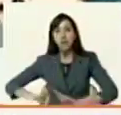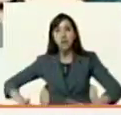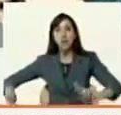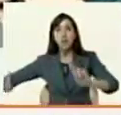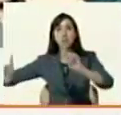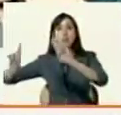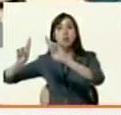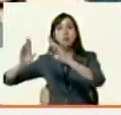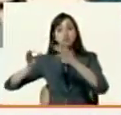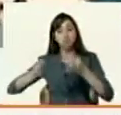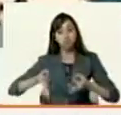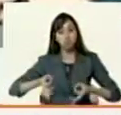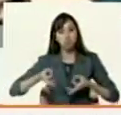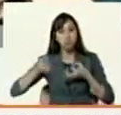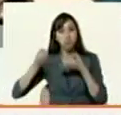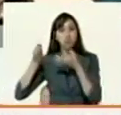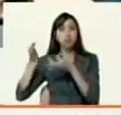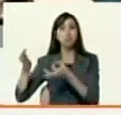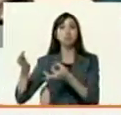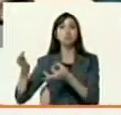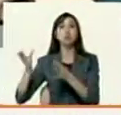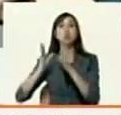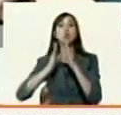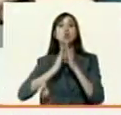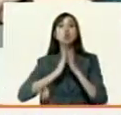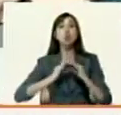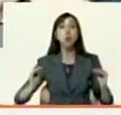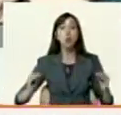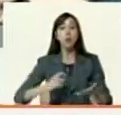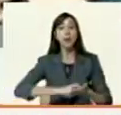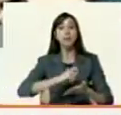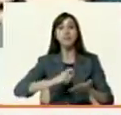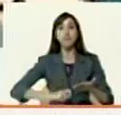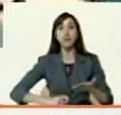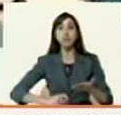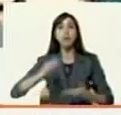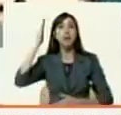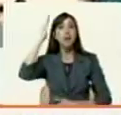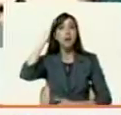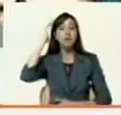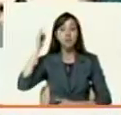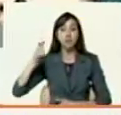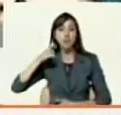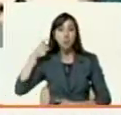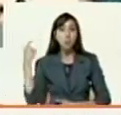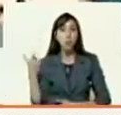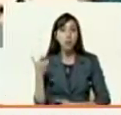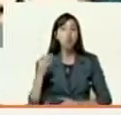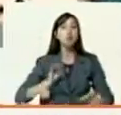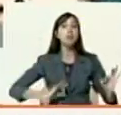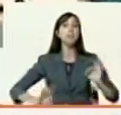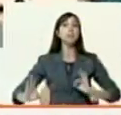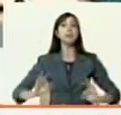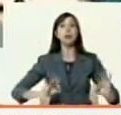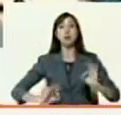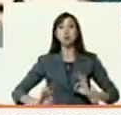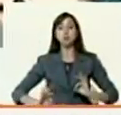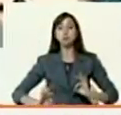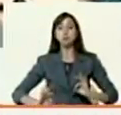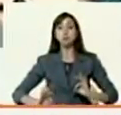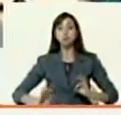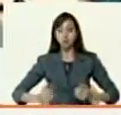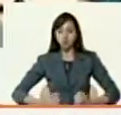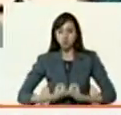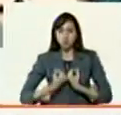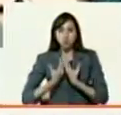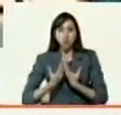Nos tocará llevarlas y entregársela para que ellos sepan que este pueblo está dispuesto a todo, incluso a entregar su vida como